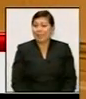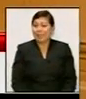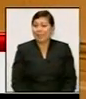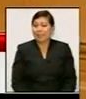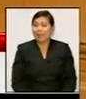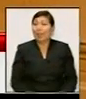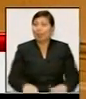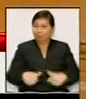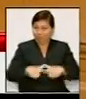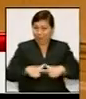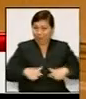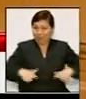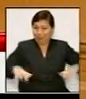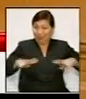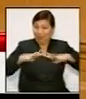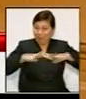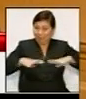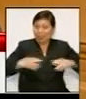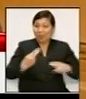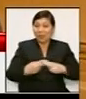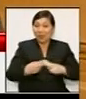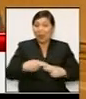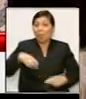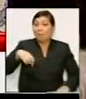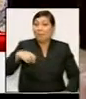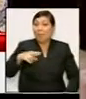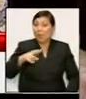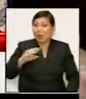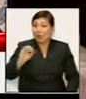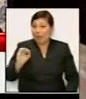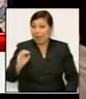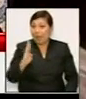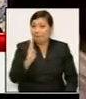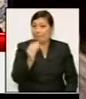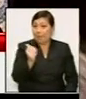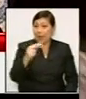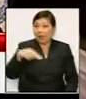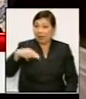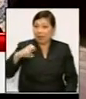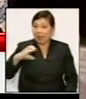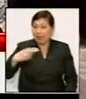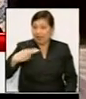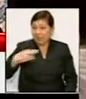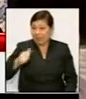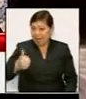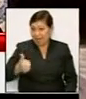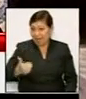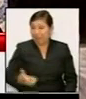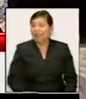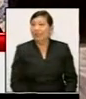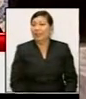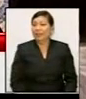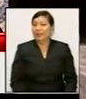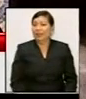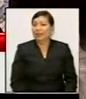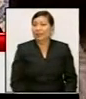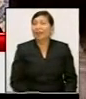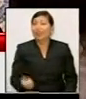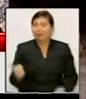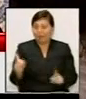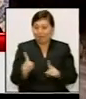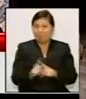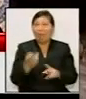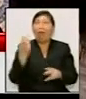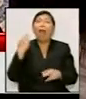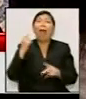al hemiciclo que hoy lleva el nombre de Porras Barrenechea, entre ellos naturalmente estuvo Juan Inchaustegui